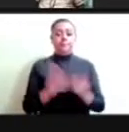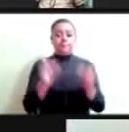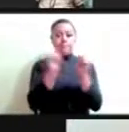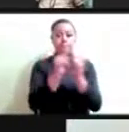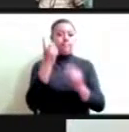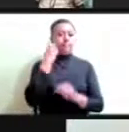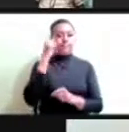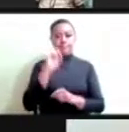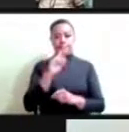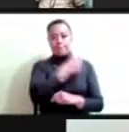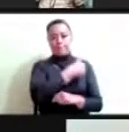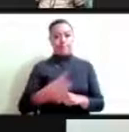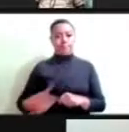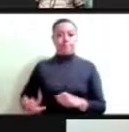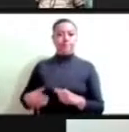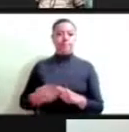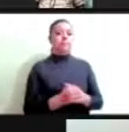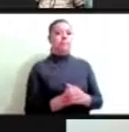presidenta.